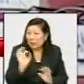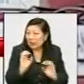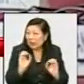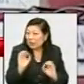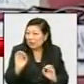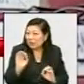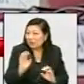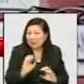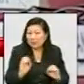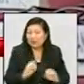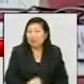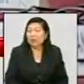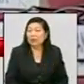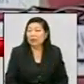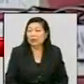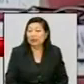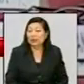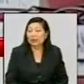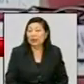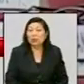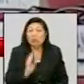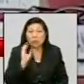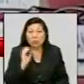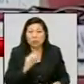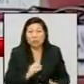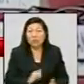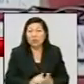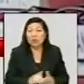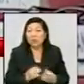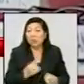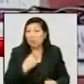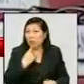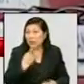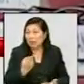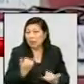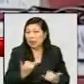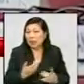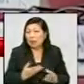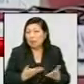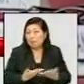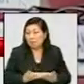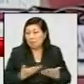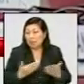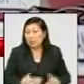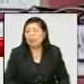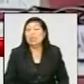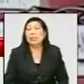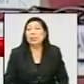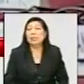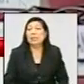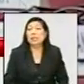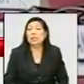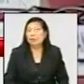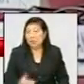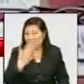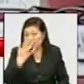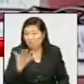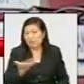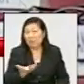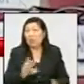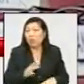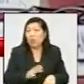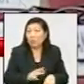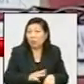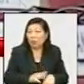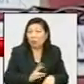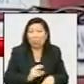No había habido ninguna contaminación, como dijeron en los medios de prensa. La enfermera, el